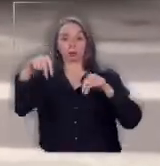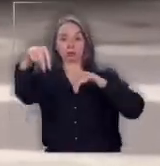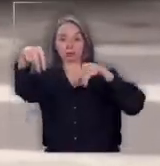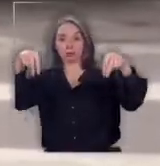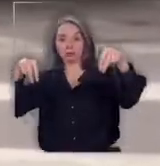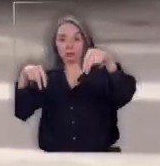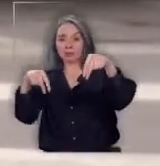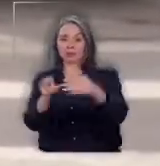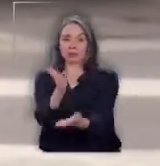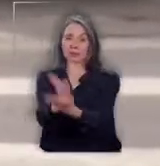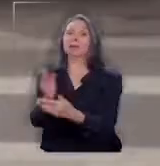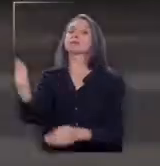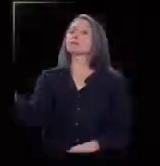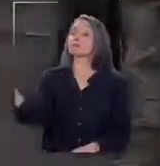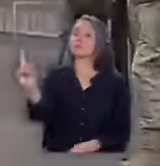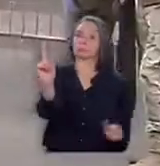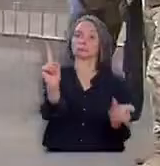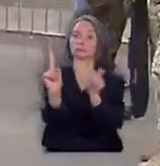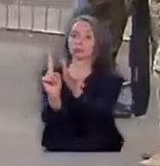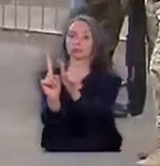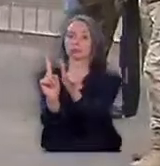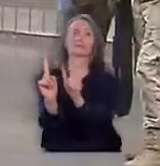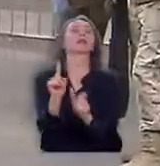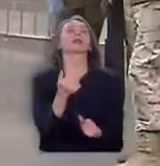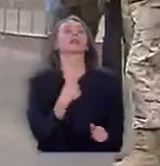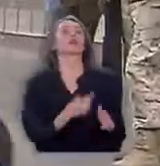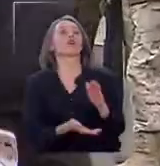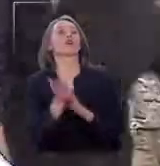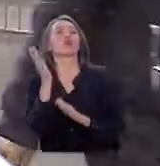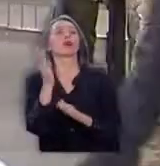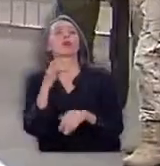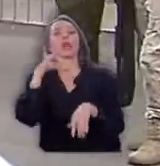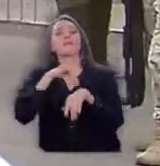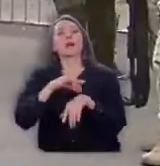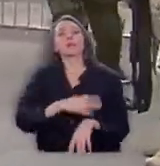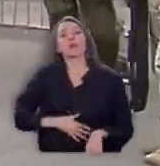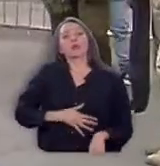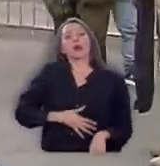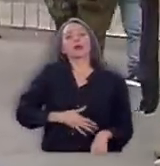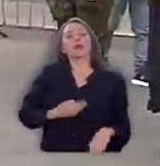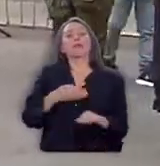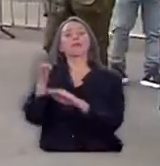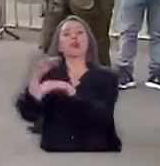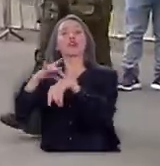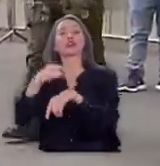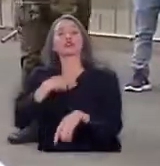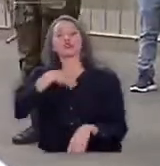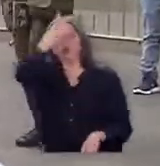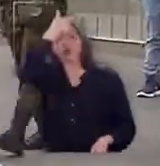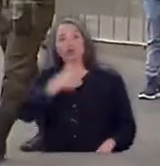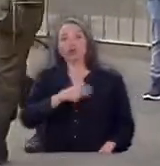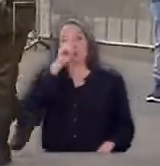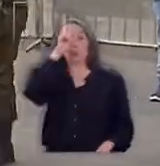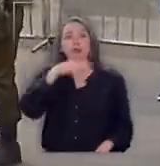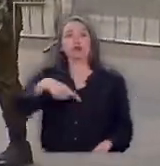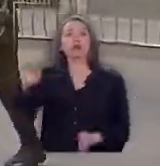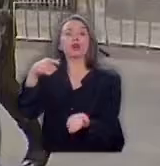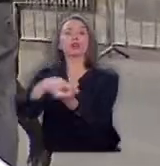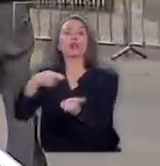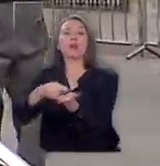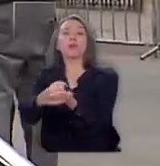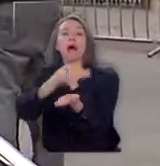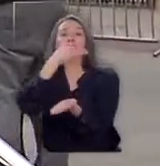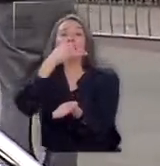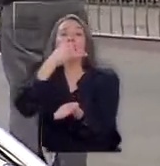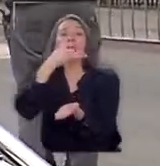fueron implacables motivo del del estómago hay que venir a hacer las compritas acá yo soy peruano y he venido a hacer mis compras